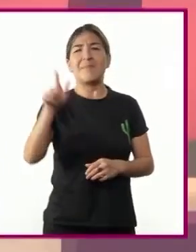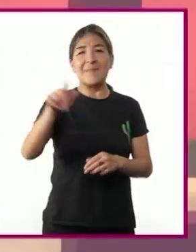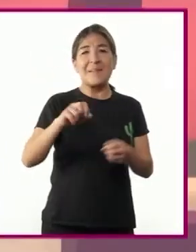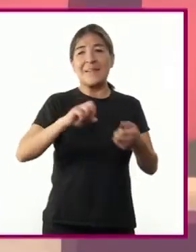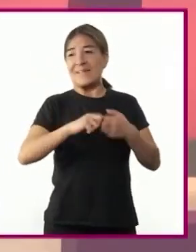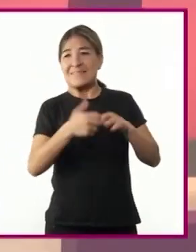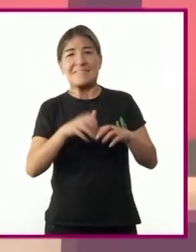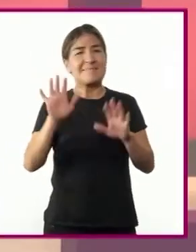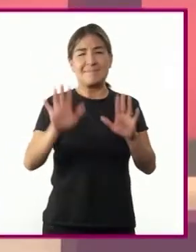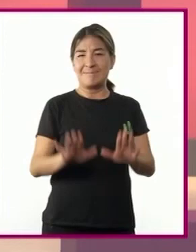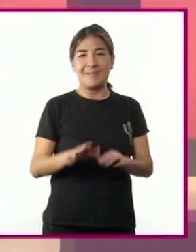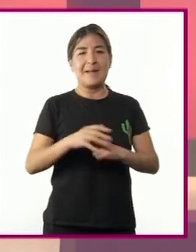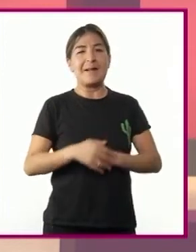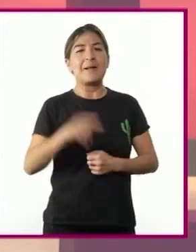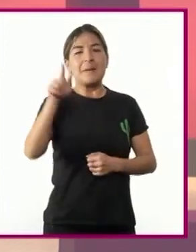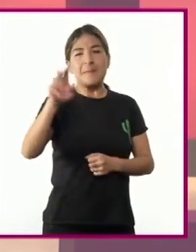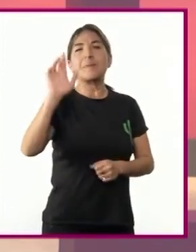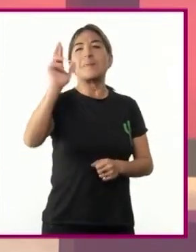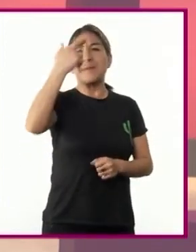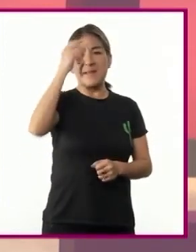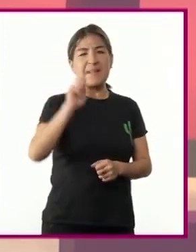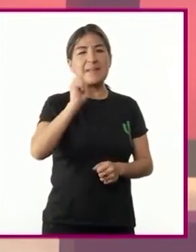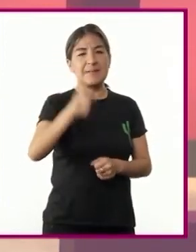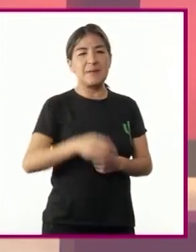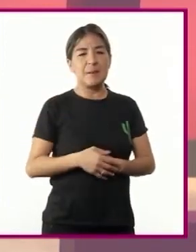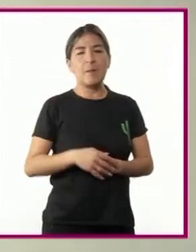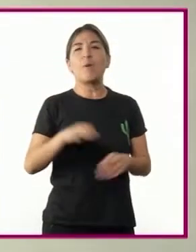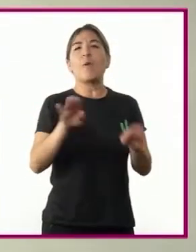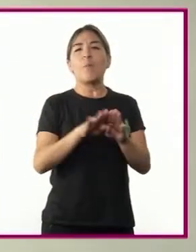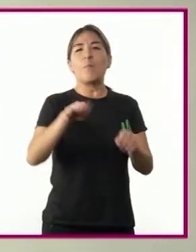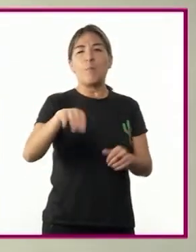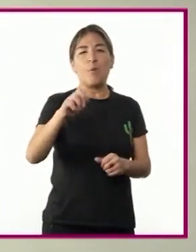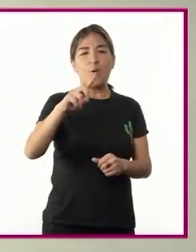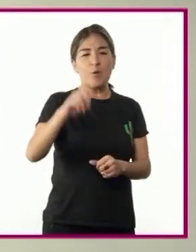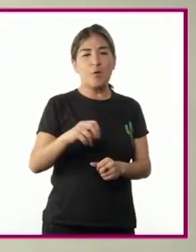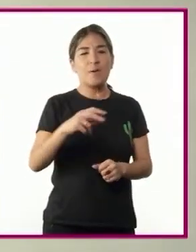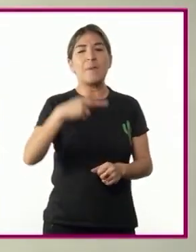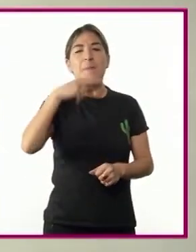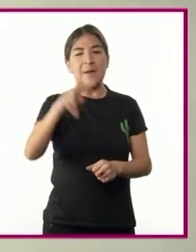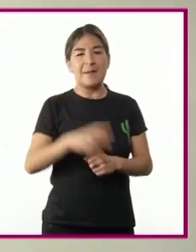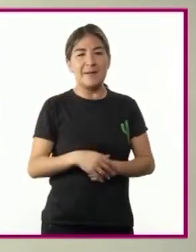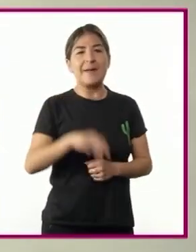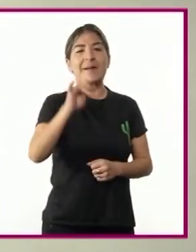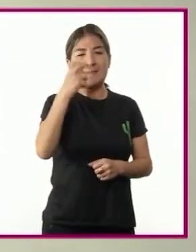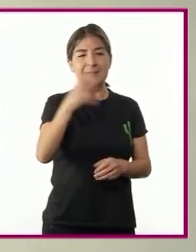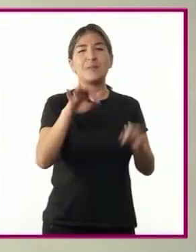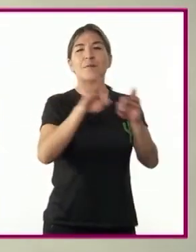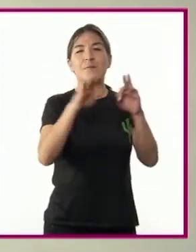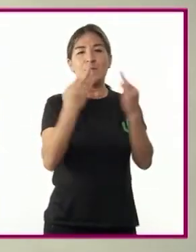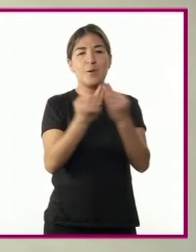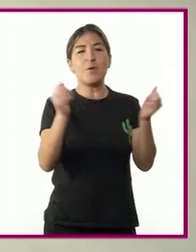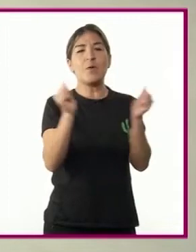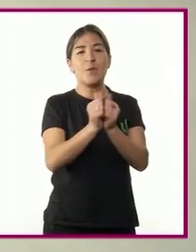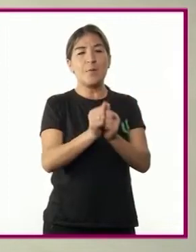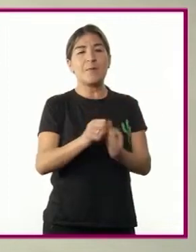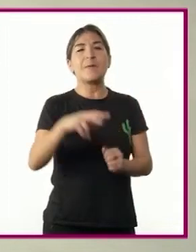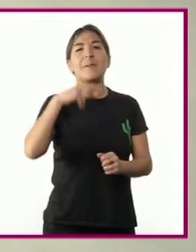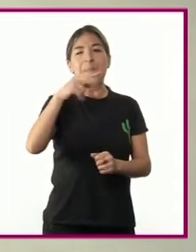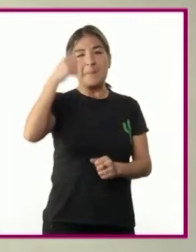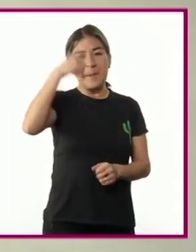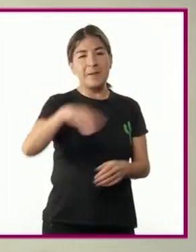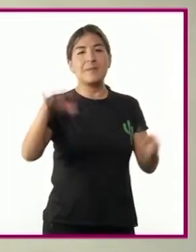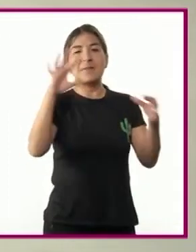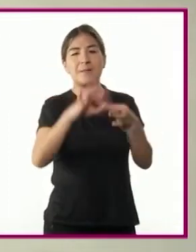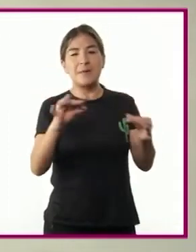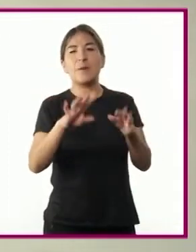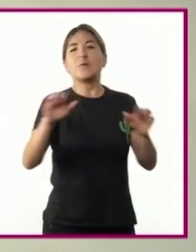inquietes. ¿Recuerdas qué es el modo verbal? Sí. Es la forma en que los verbos nos hablan de